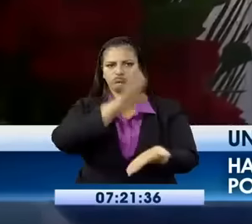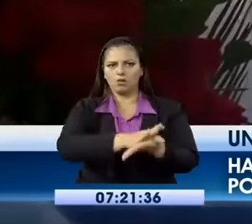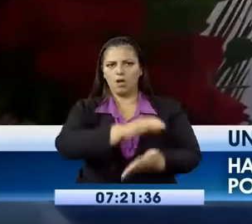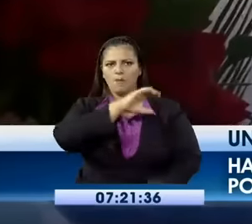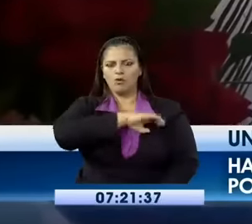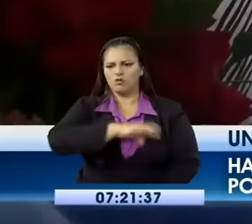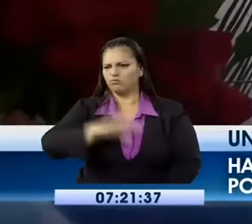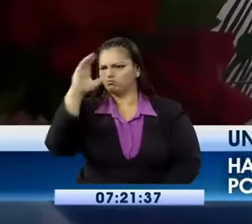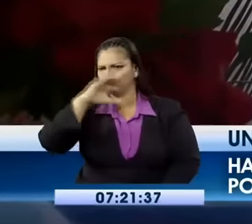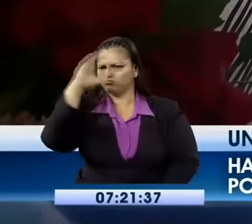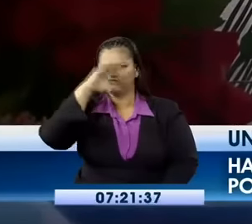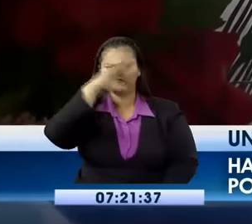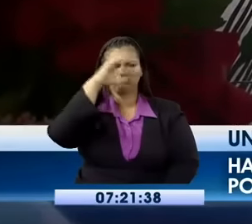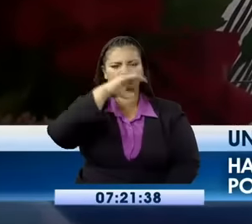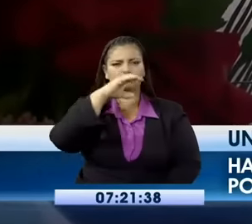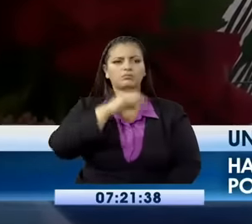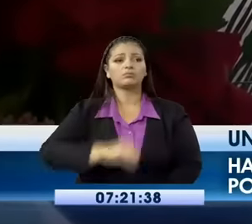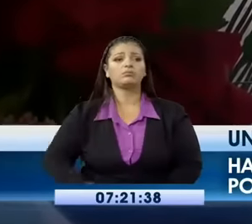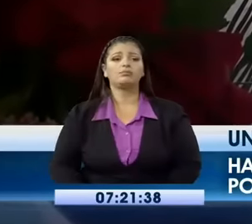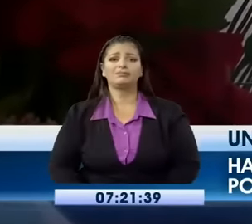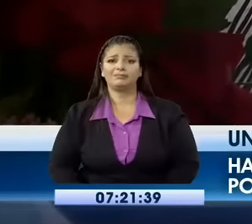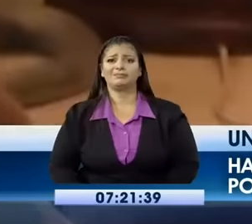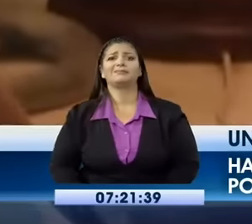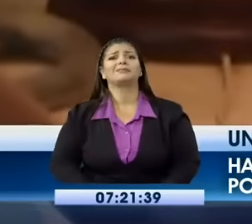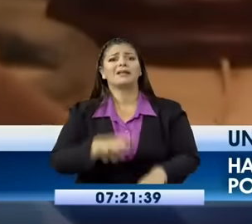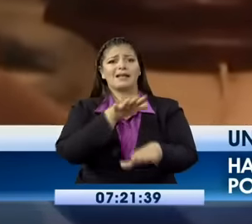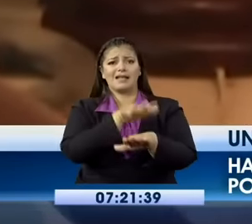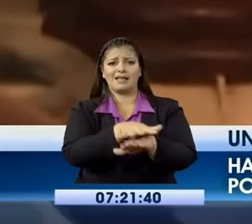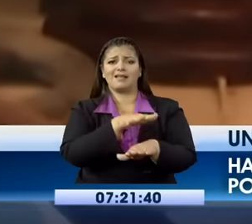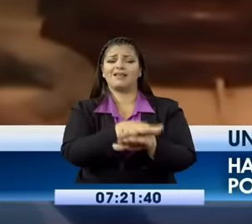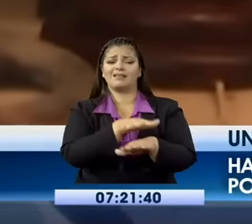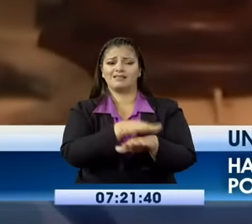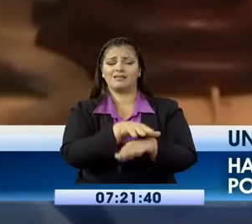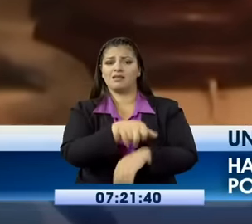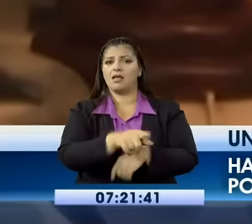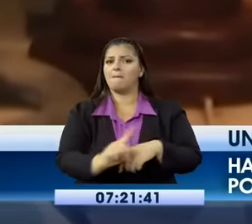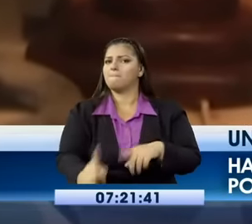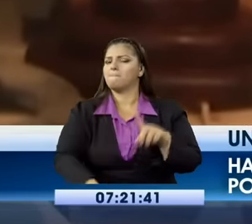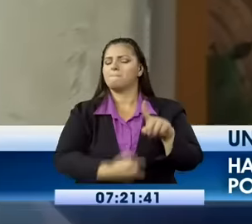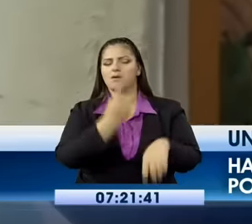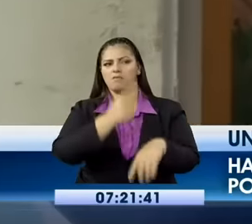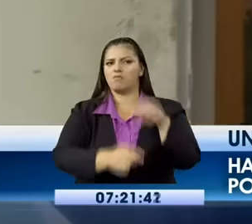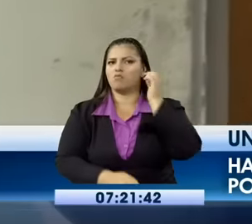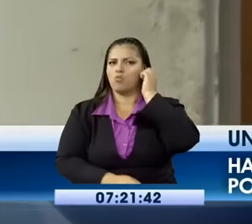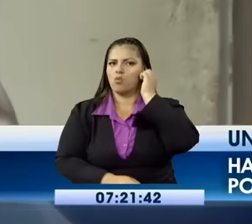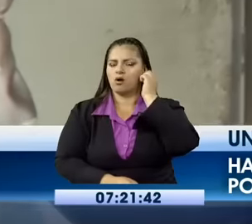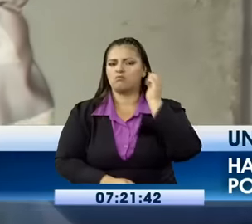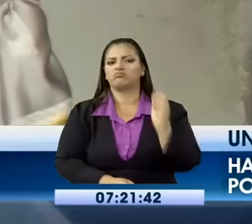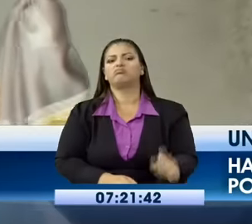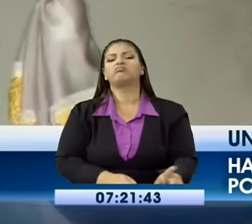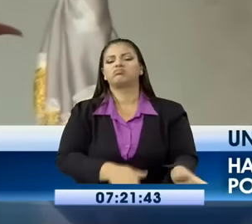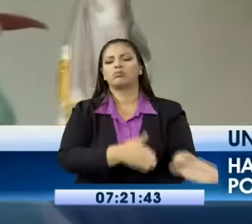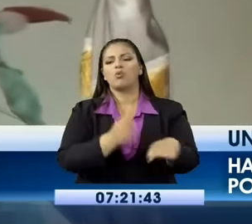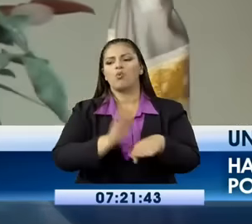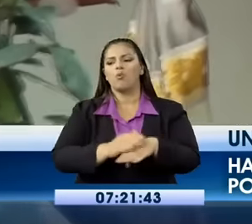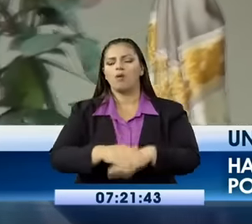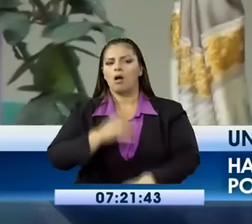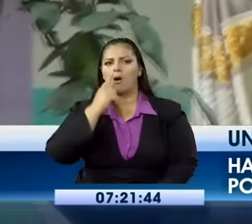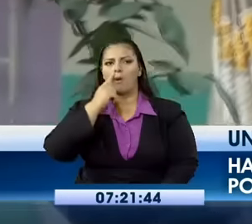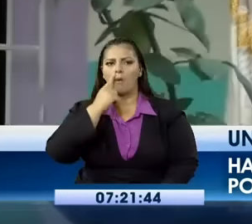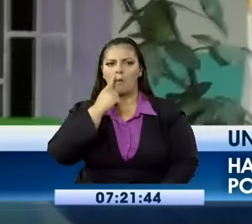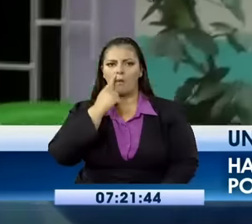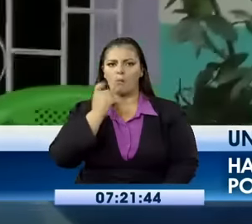provincia este sería el primer caso de presunto femicidio que se registra en la provincia de el oro en lo que va del año desde